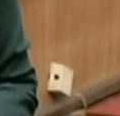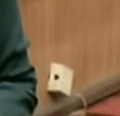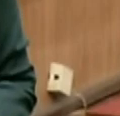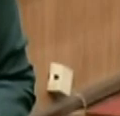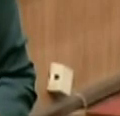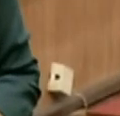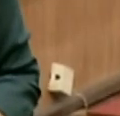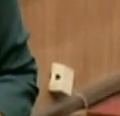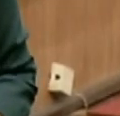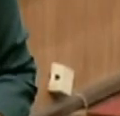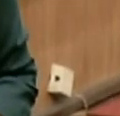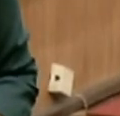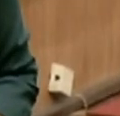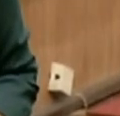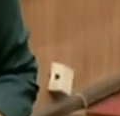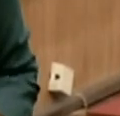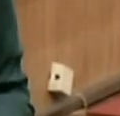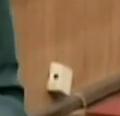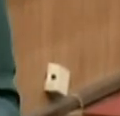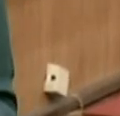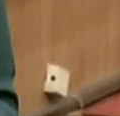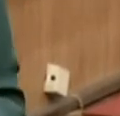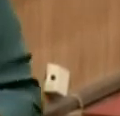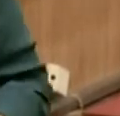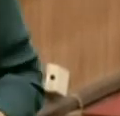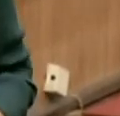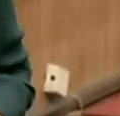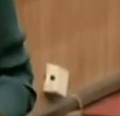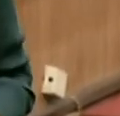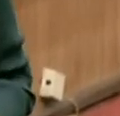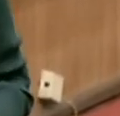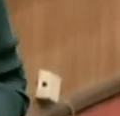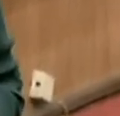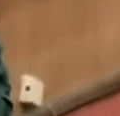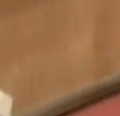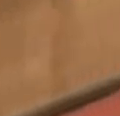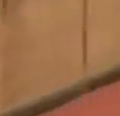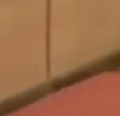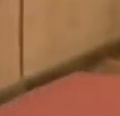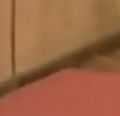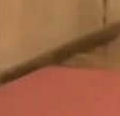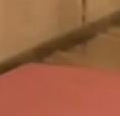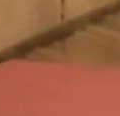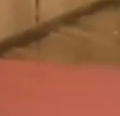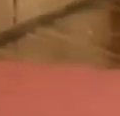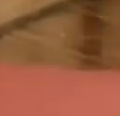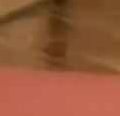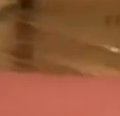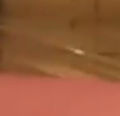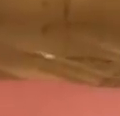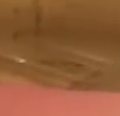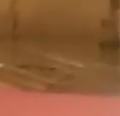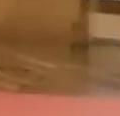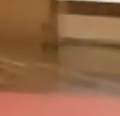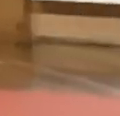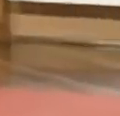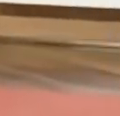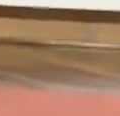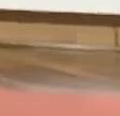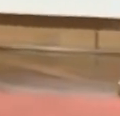saab va a ofrecer información de interés nacional y también una rueda de prensa vamos a dejarlo entonces con la intervención del doctor tarek william